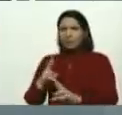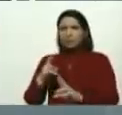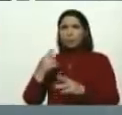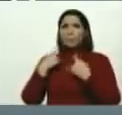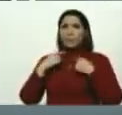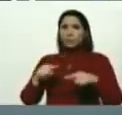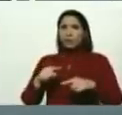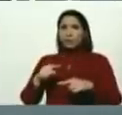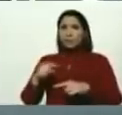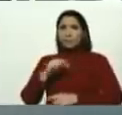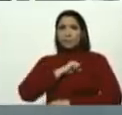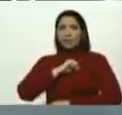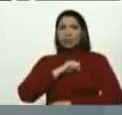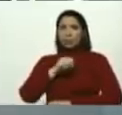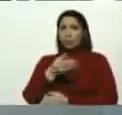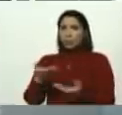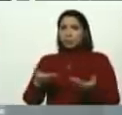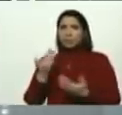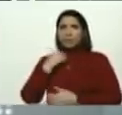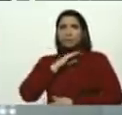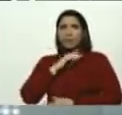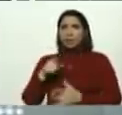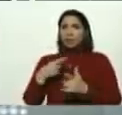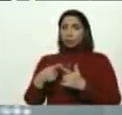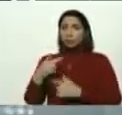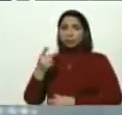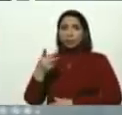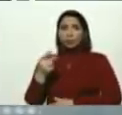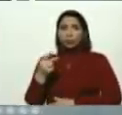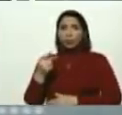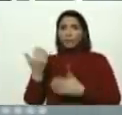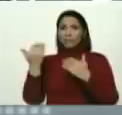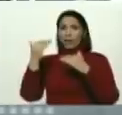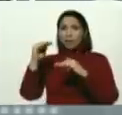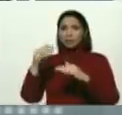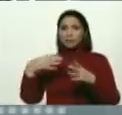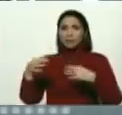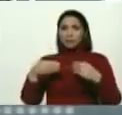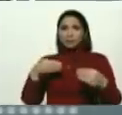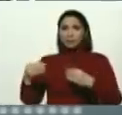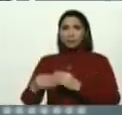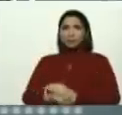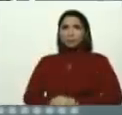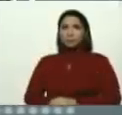miedo a esta enfermedad. Entonces, en esta segunda fase de flexibilización,